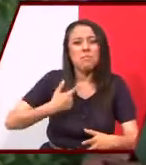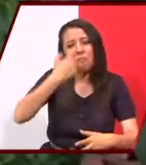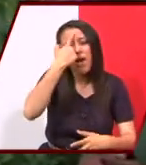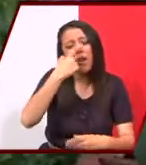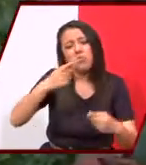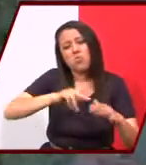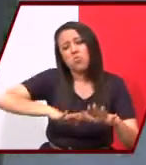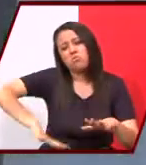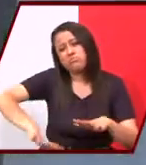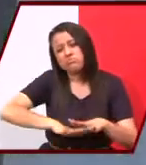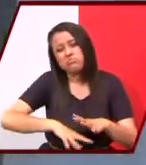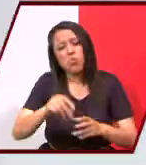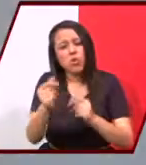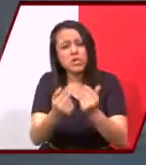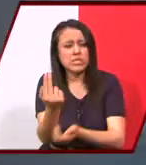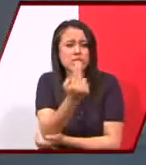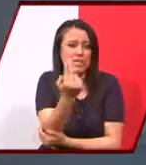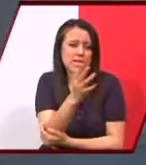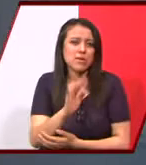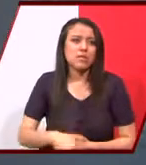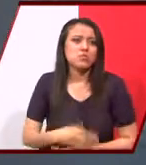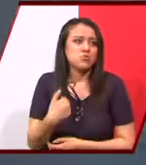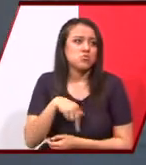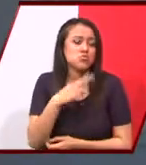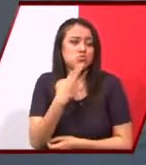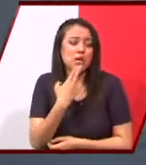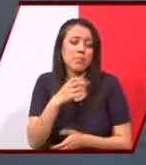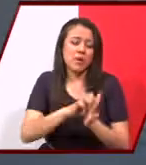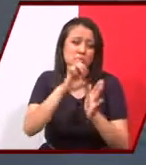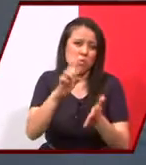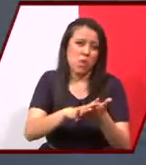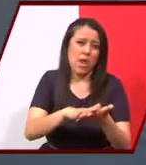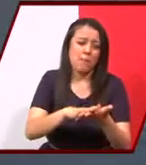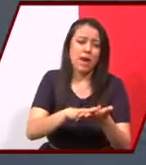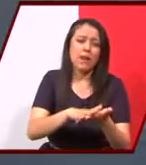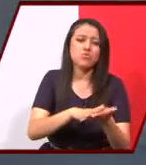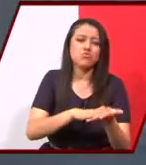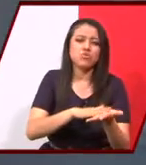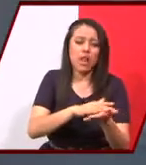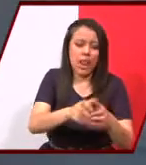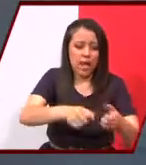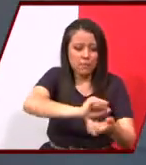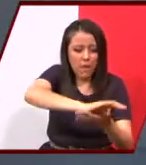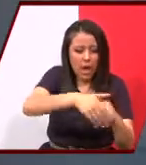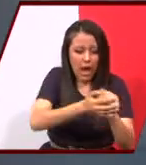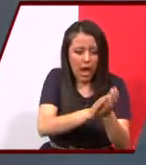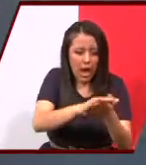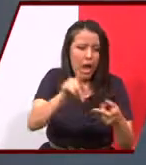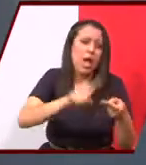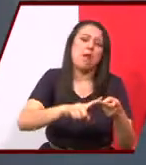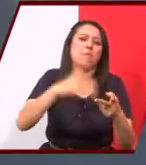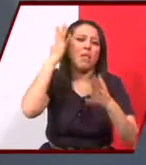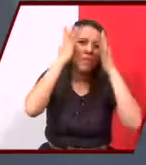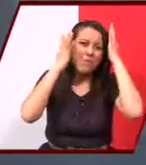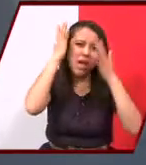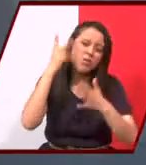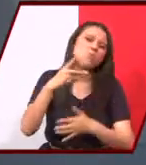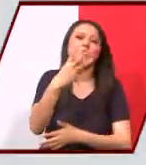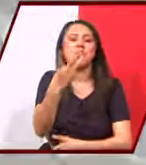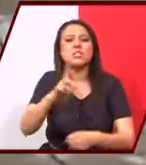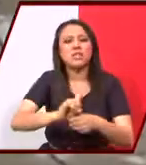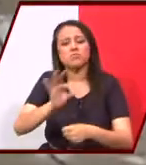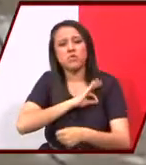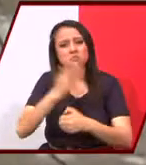cubrir las necesidades básicas. Usándola para lavar trastes, para el baño, pues ya no se bañaba uno diario, pero pues ya de perdida cada tercer